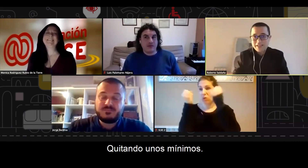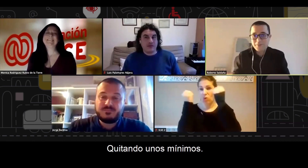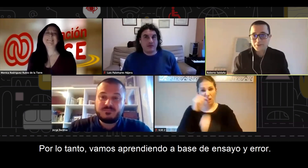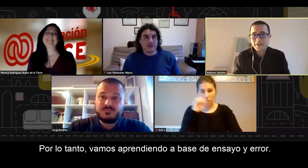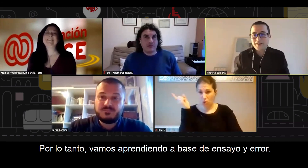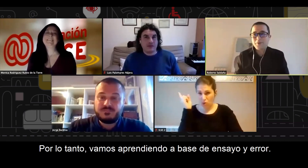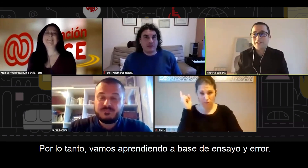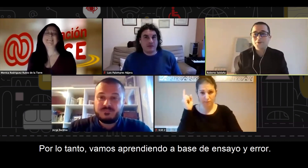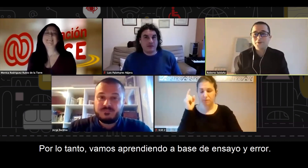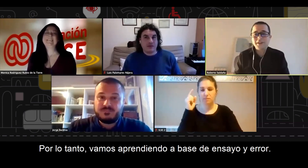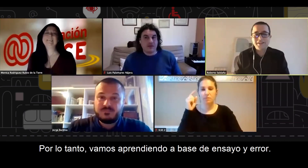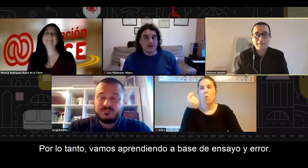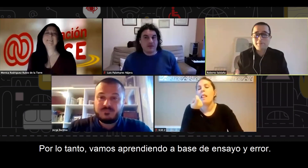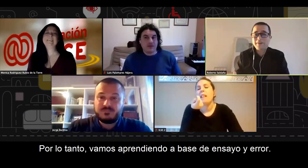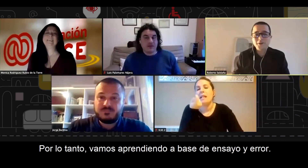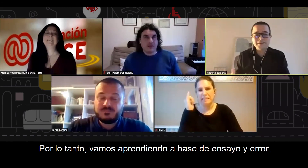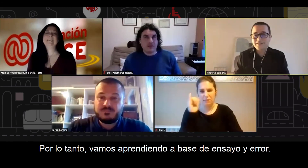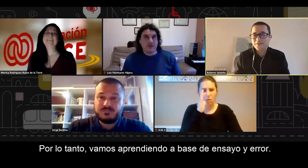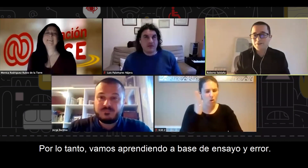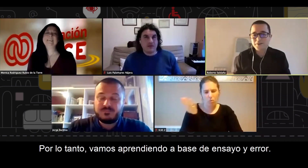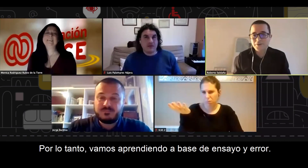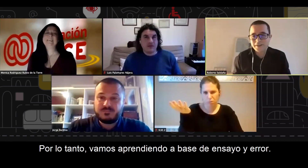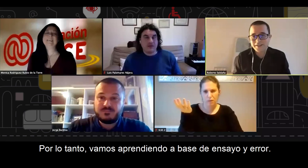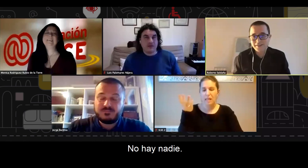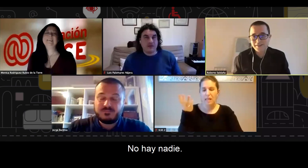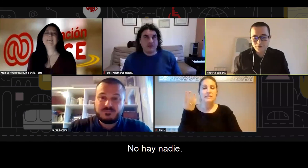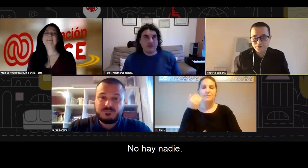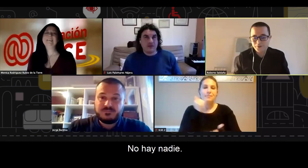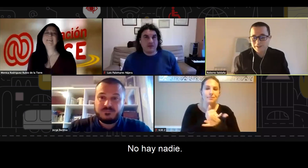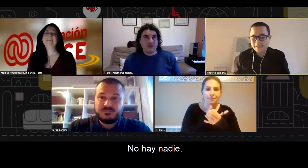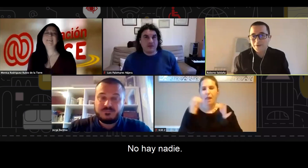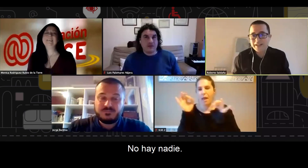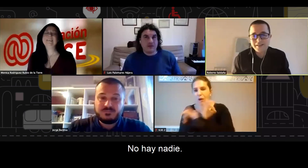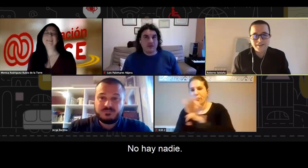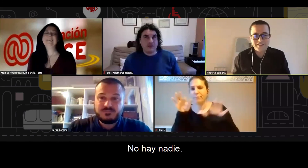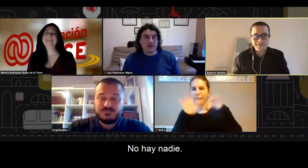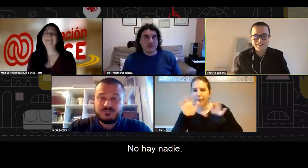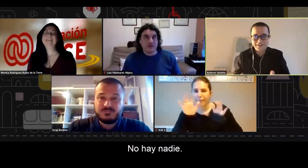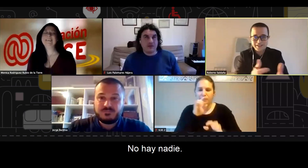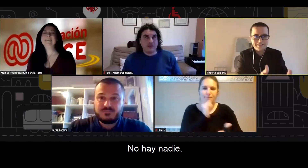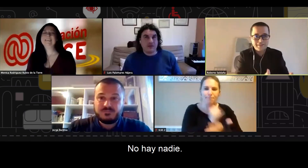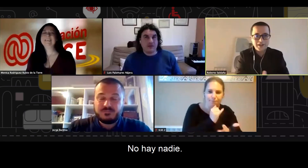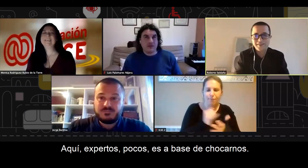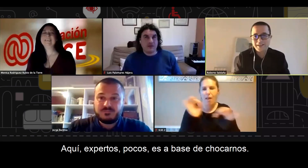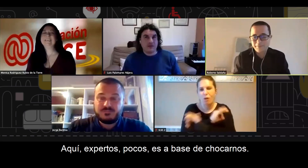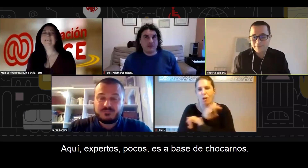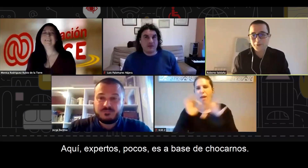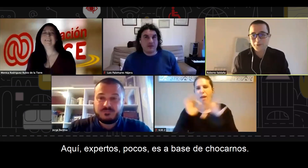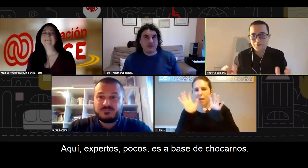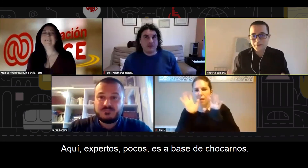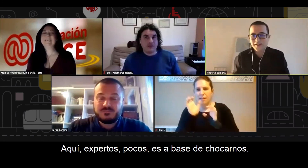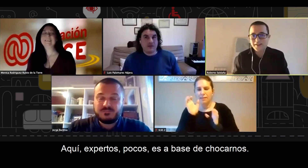mínimos. Por tanto, vamos aprendiendo a base de ensayo y error. Es que de esto no hay nadie. Ya lo señalábamos antes, de aquí expertos